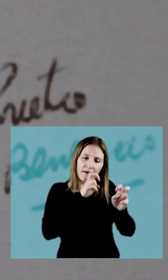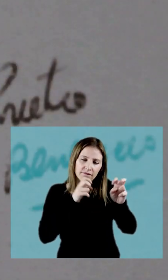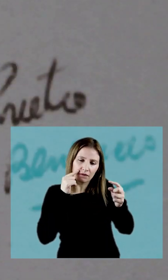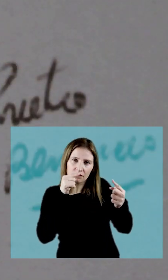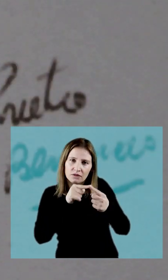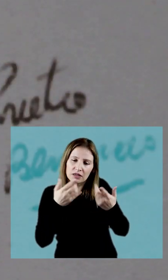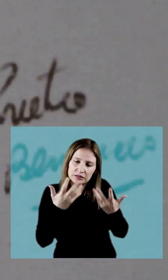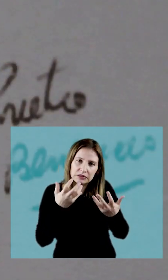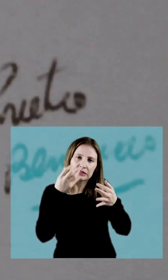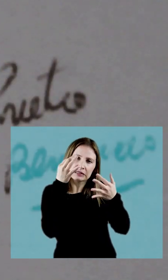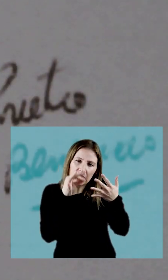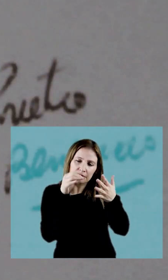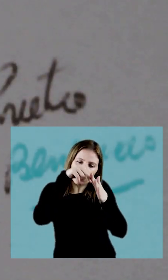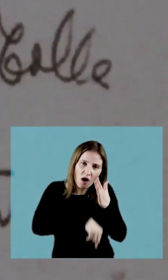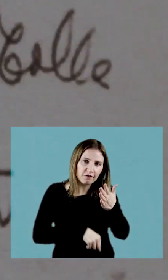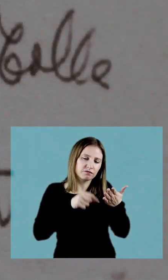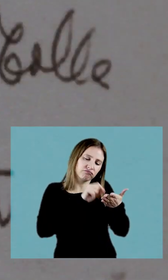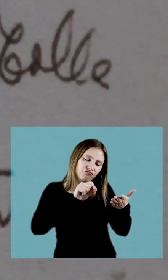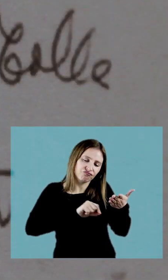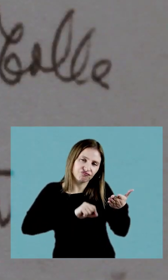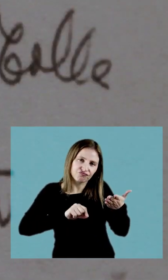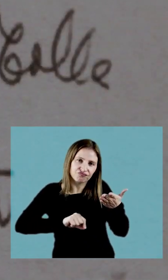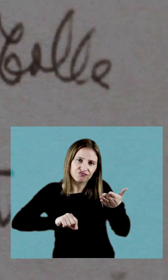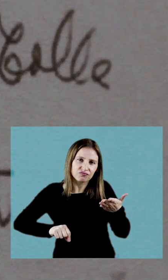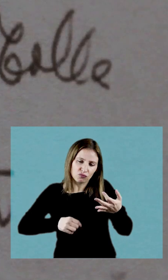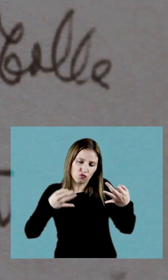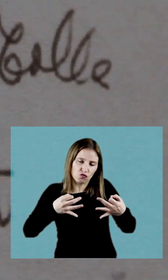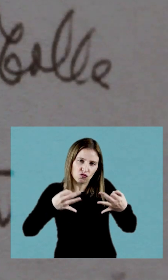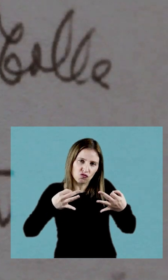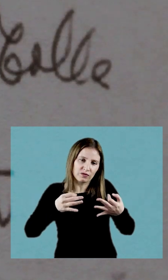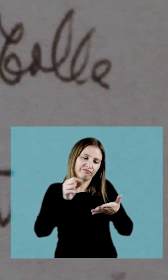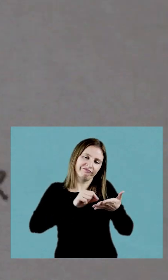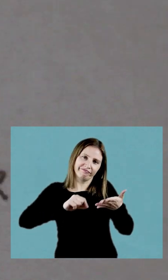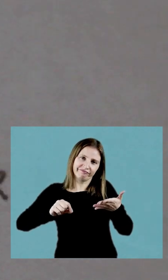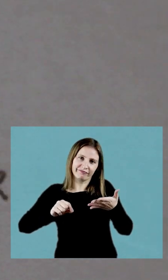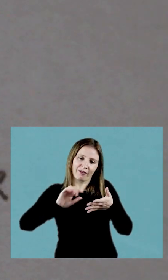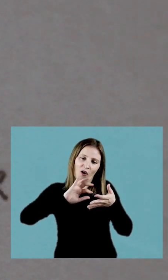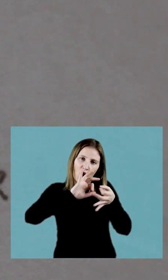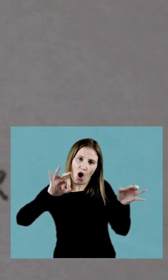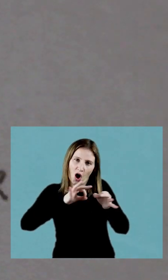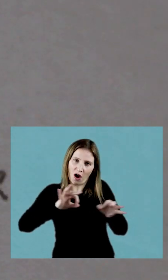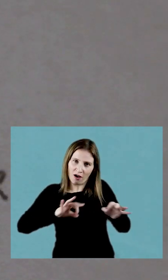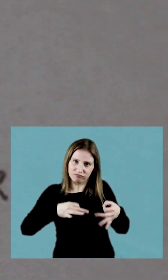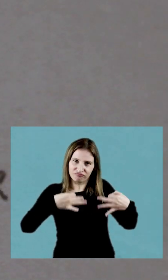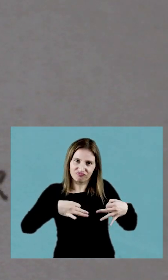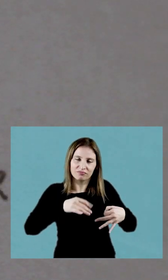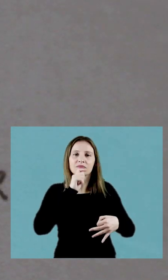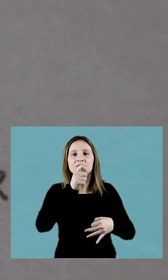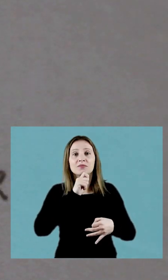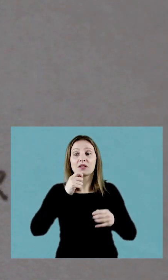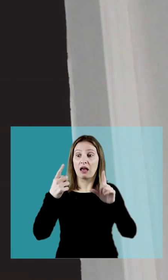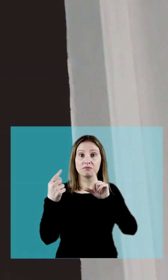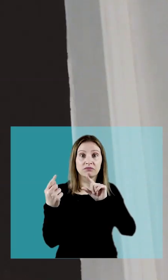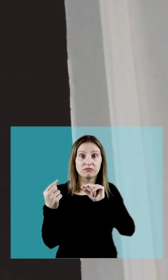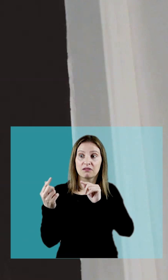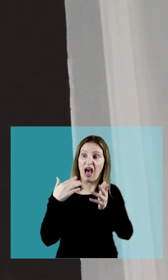del detalle y además de una muy buena pluma periodística. A pesar de que no pueden hablar entre ellos, que no